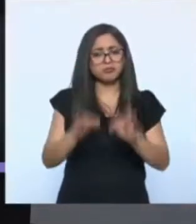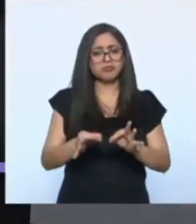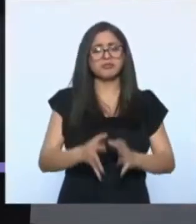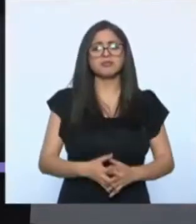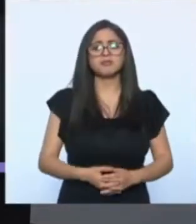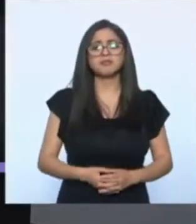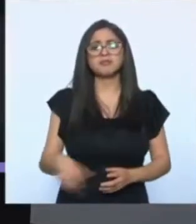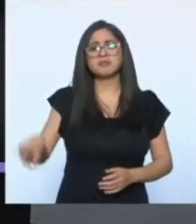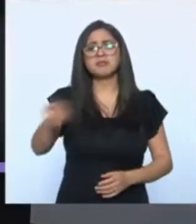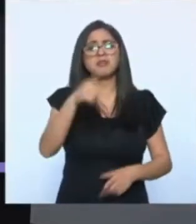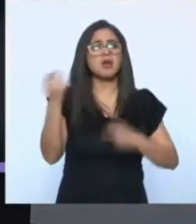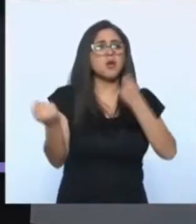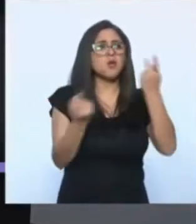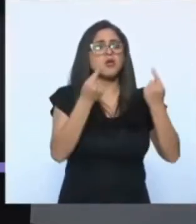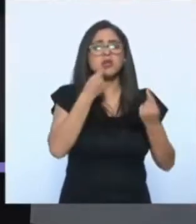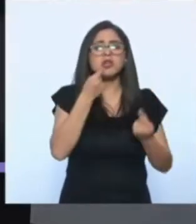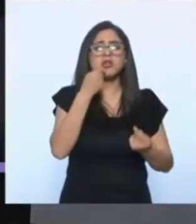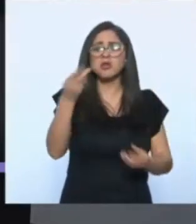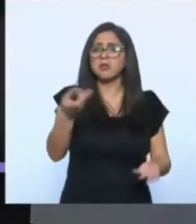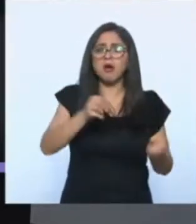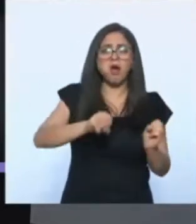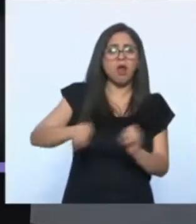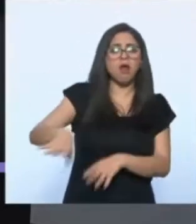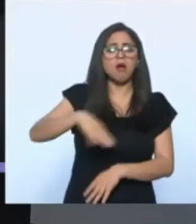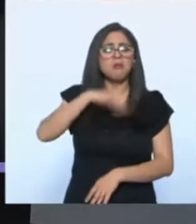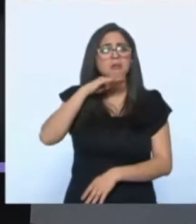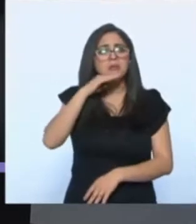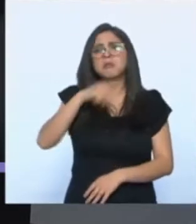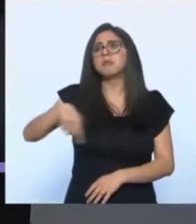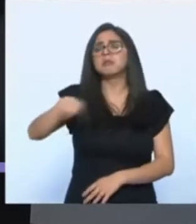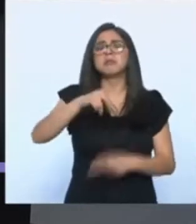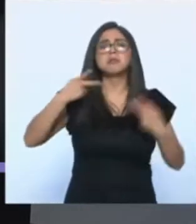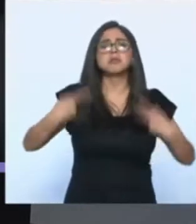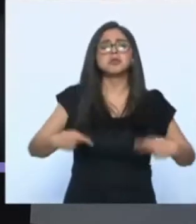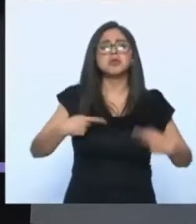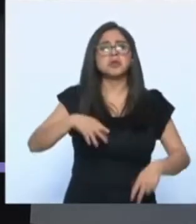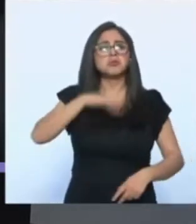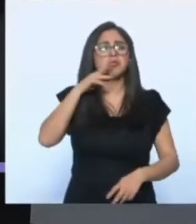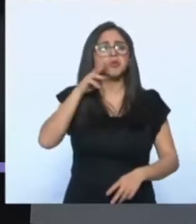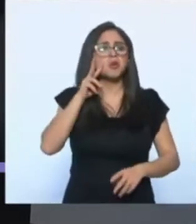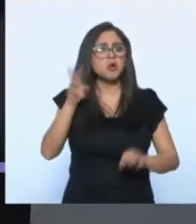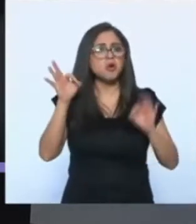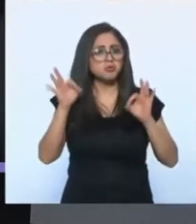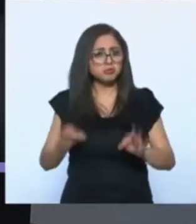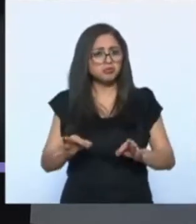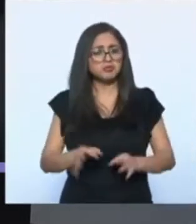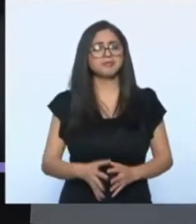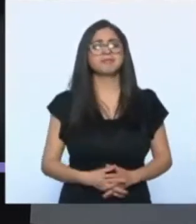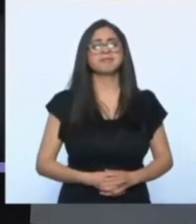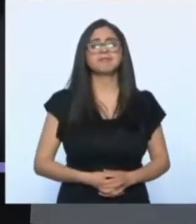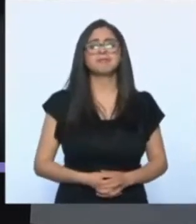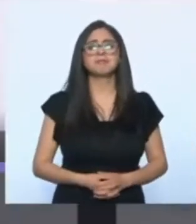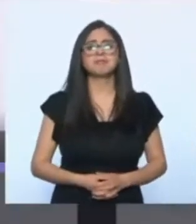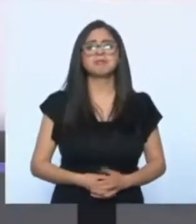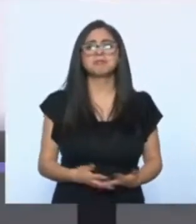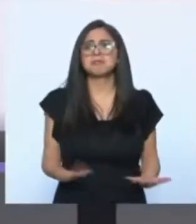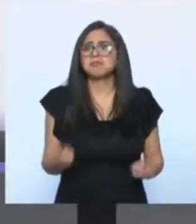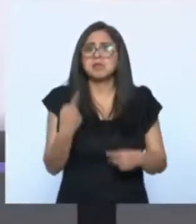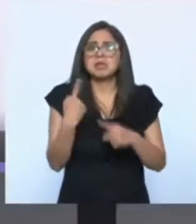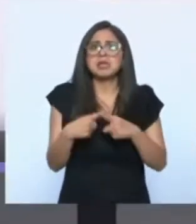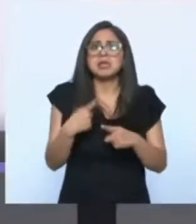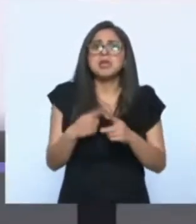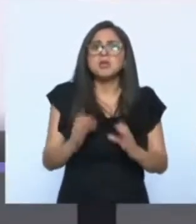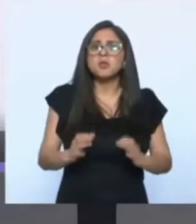están en el completo abandono y son invisibles totalmente. ¿Quién los cuida? Muchas de las veces